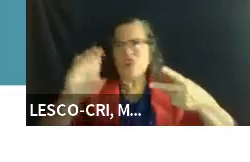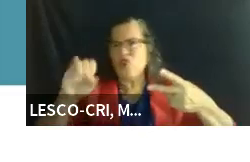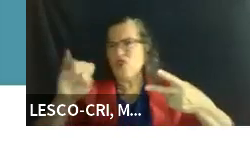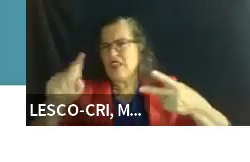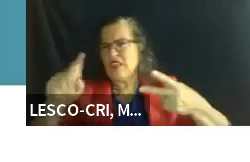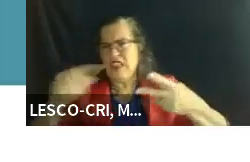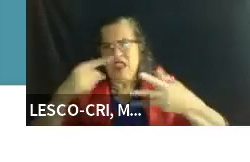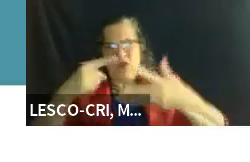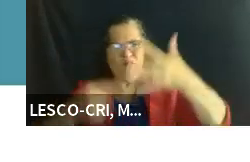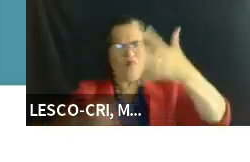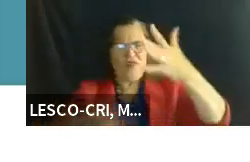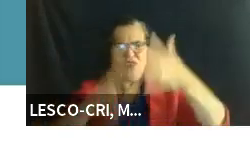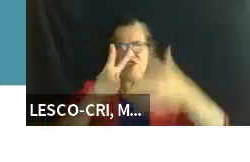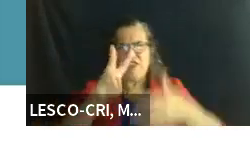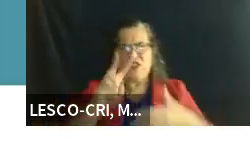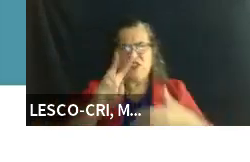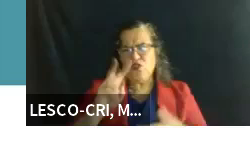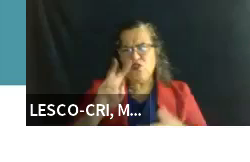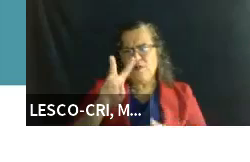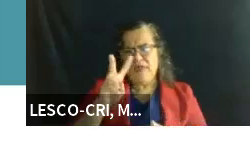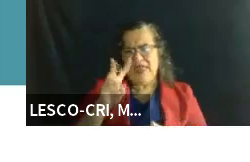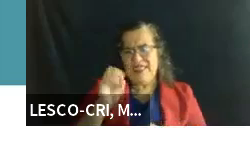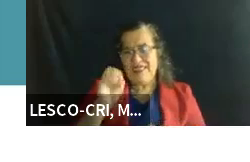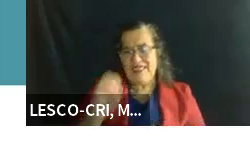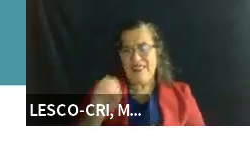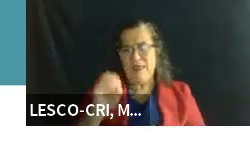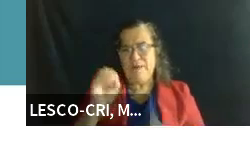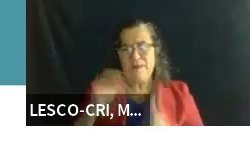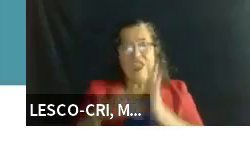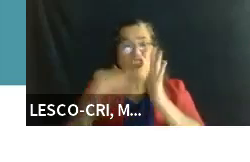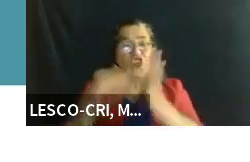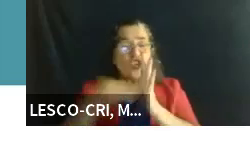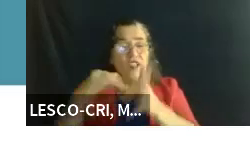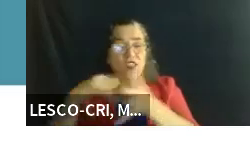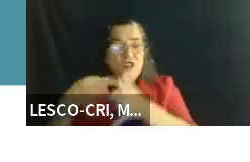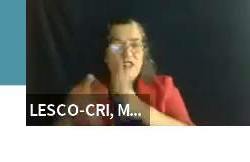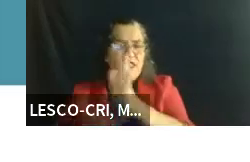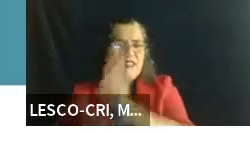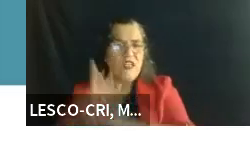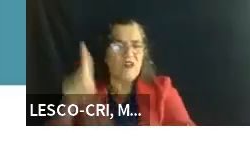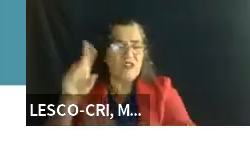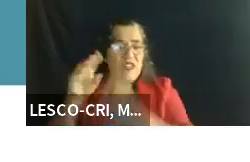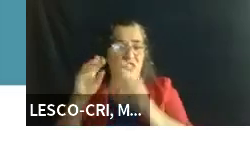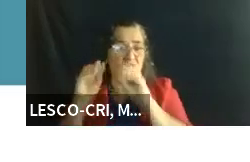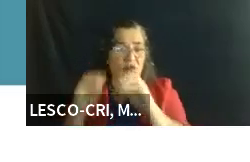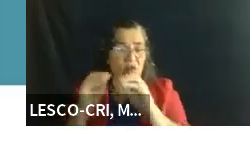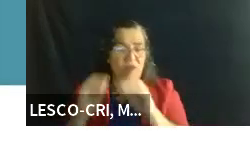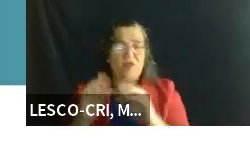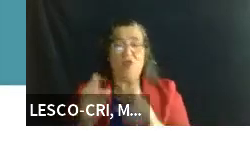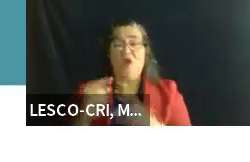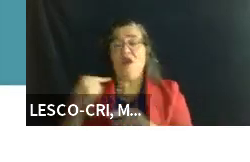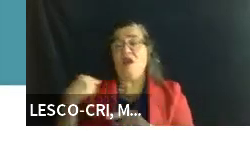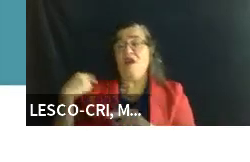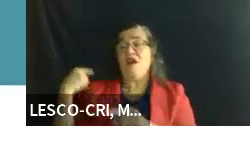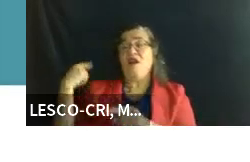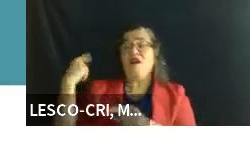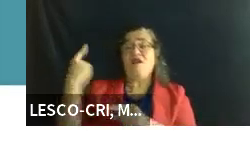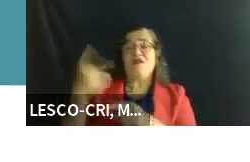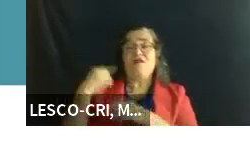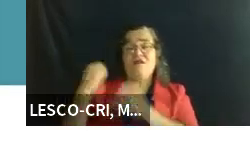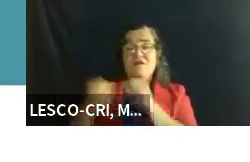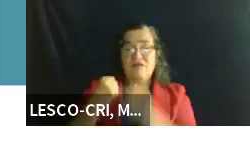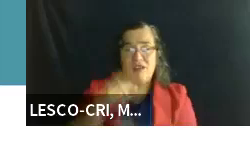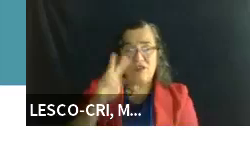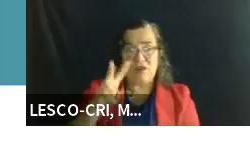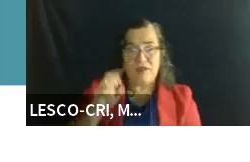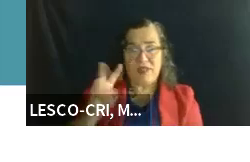de 220 millones de estudiantes desarrollando este tipo de formación. Hasta el año 2022, y esto me parece lo más interesante,